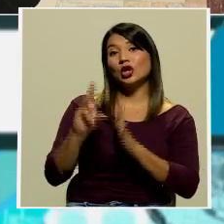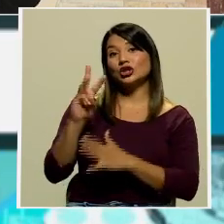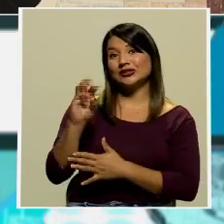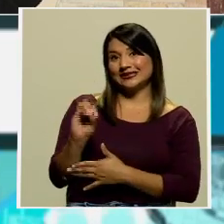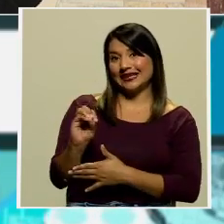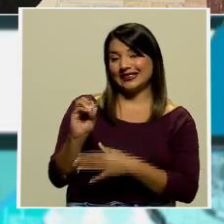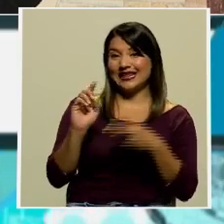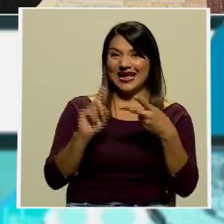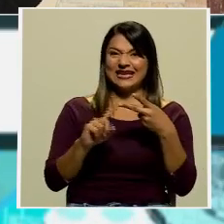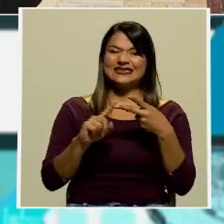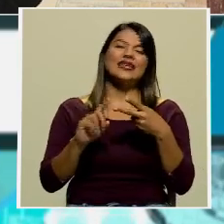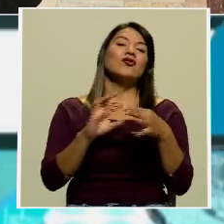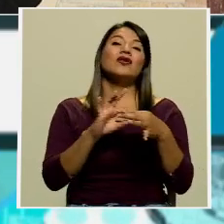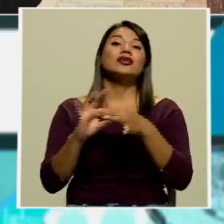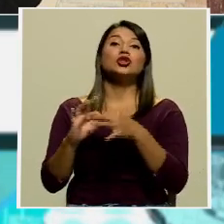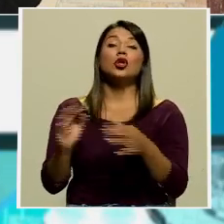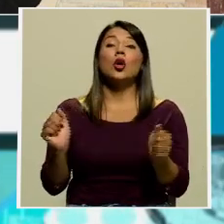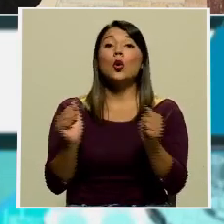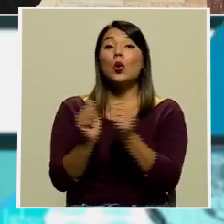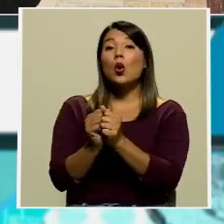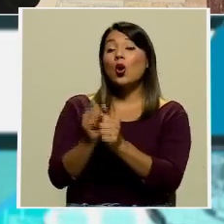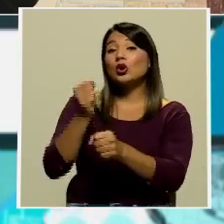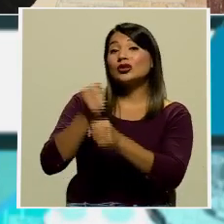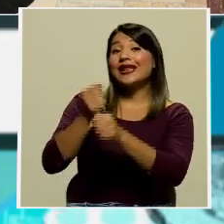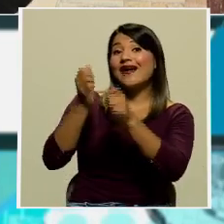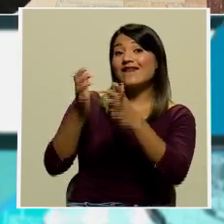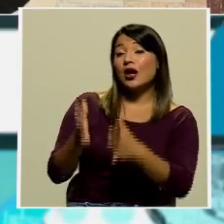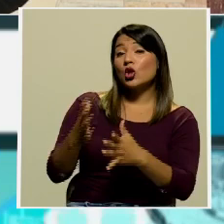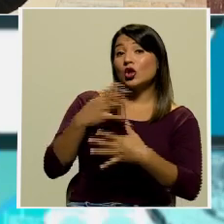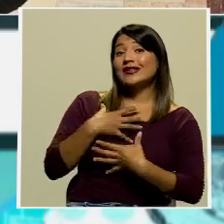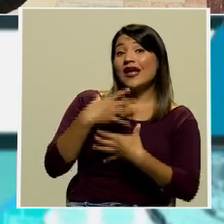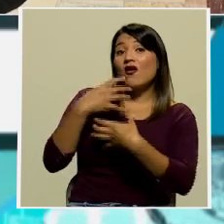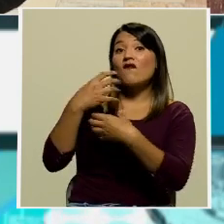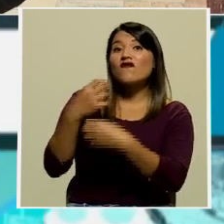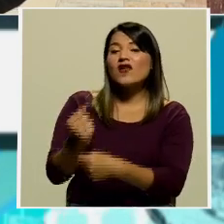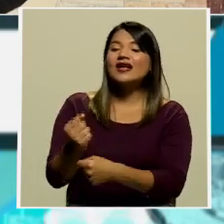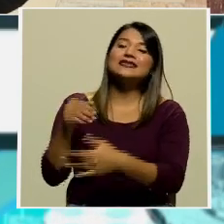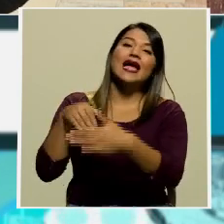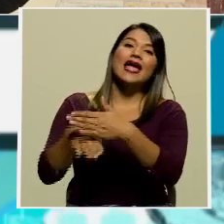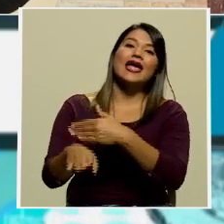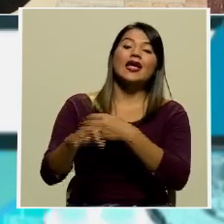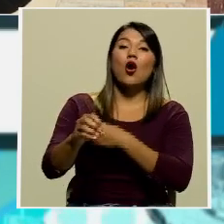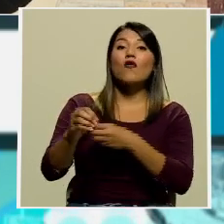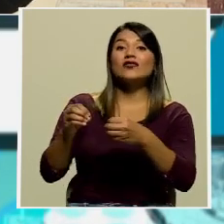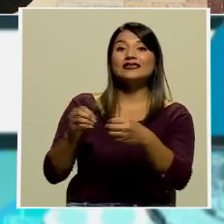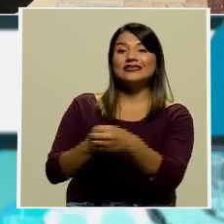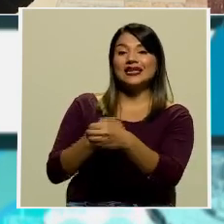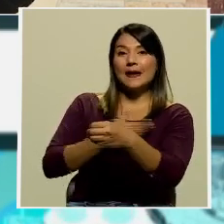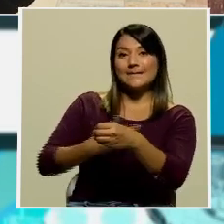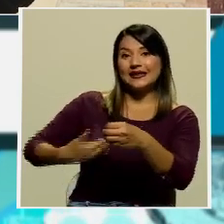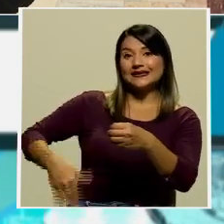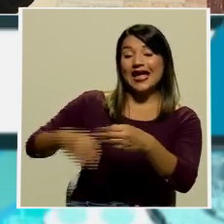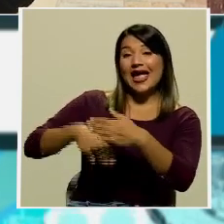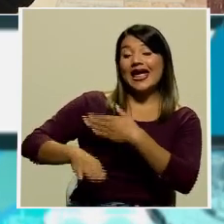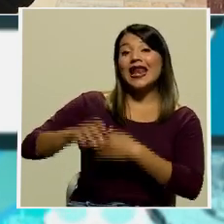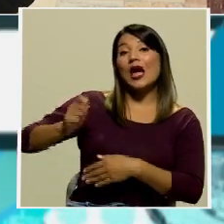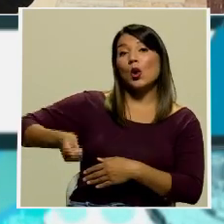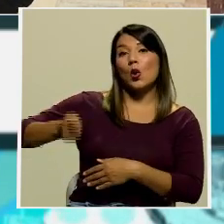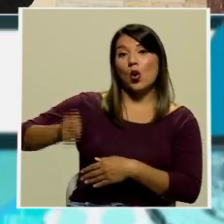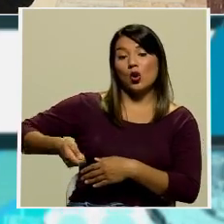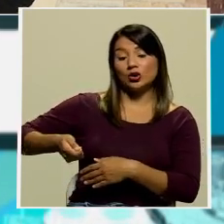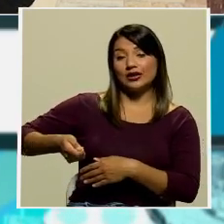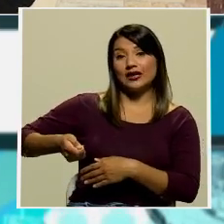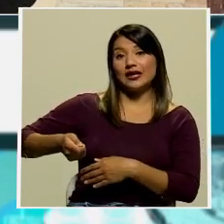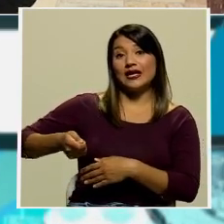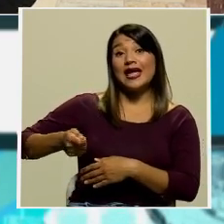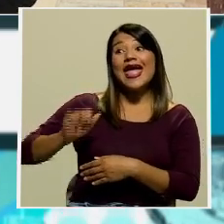que ver con los funcionarios de confianza del despacho de la presidencia de la Corte Suprema de Justicia, y eso